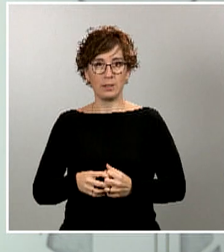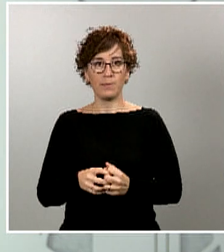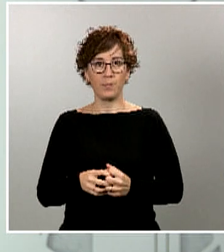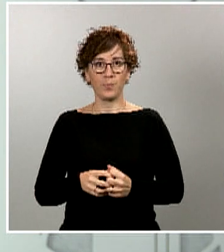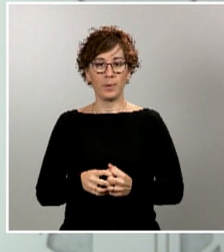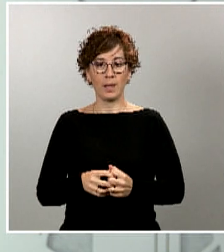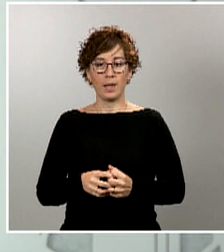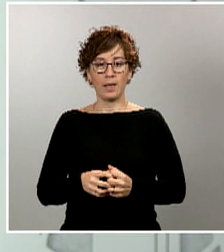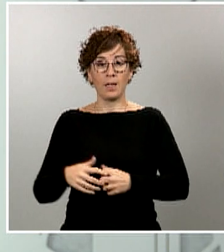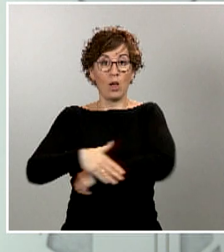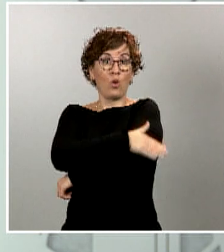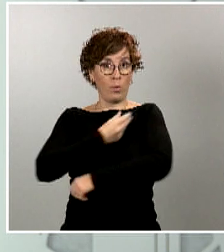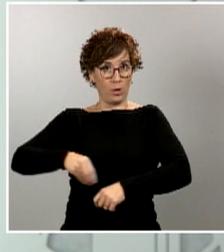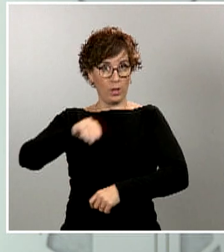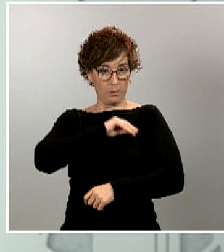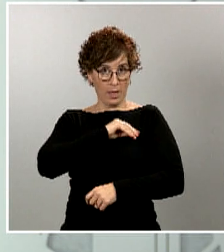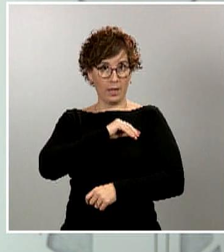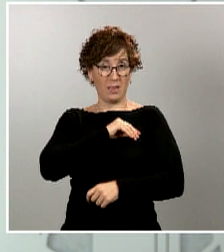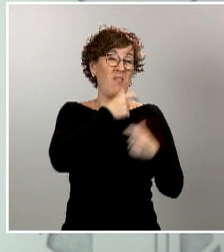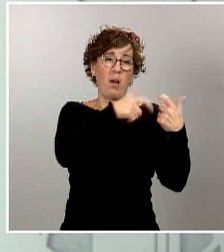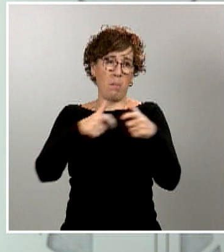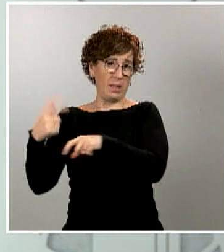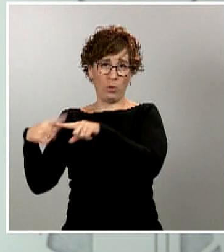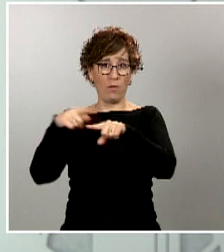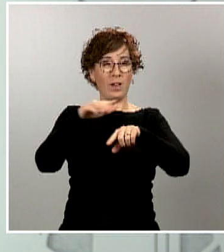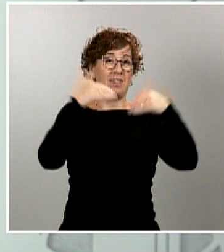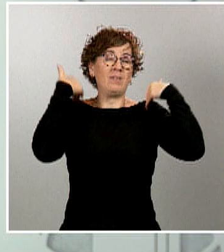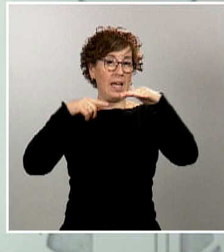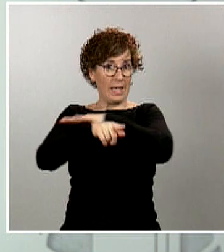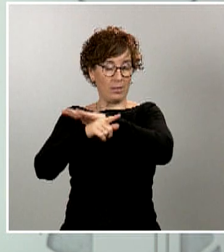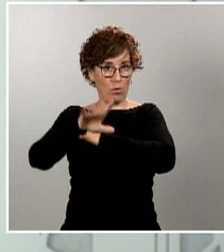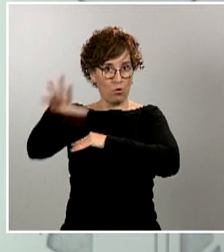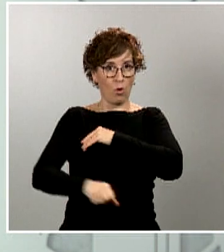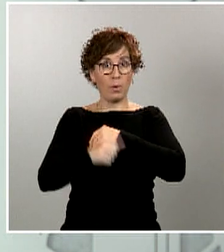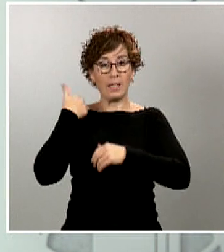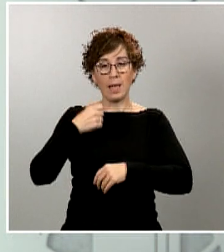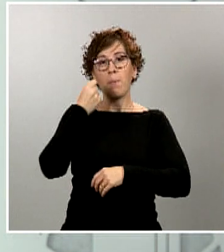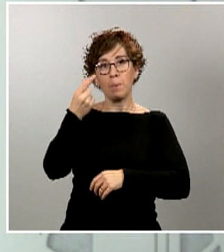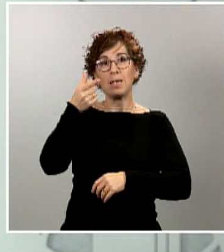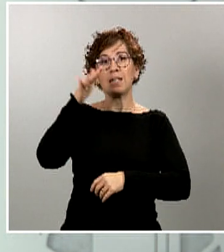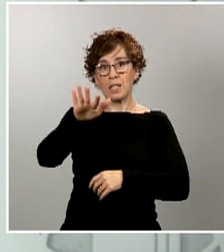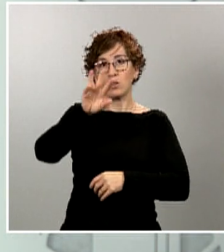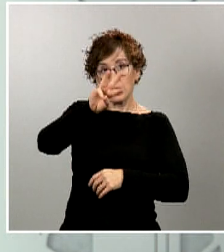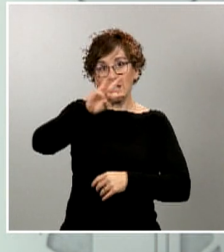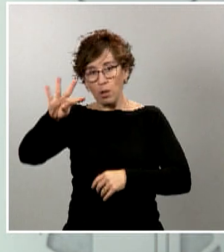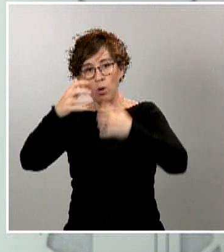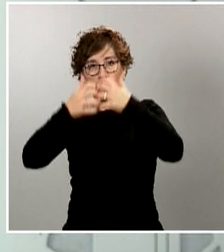distintos departamentos implicados en la gestión de las compras, ha adquirido hasta la fecha 1.534 respiradores